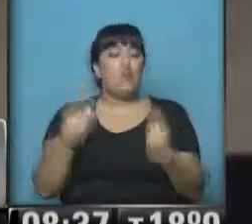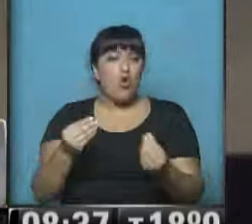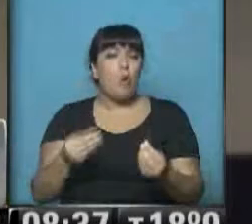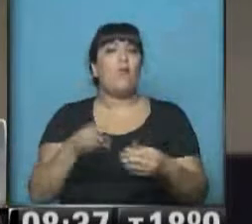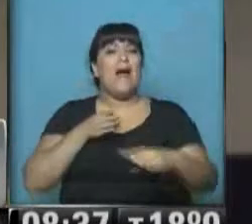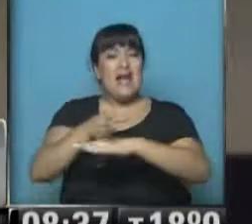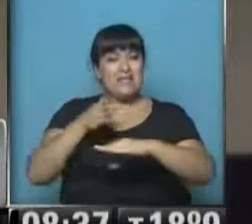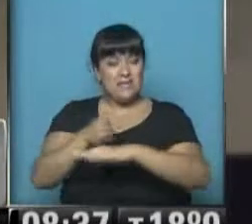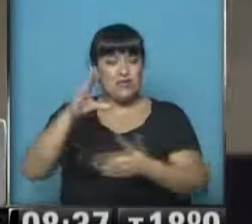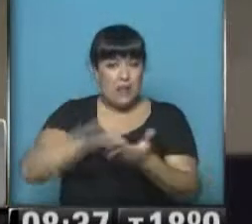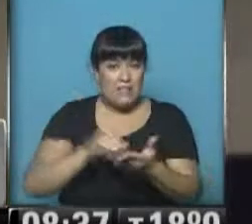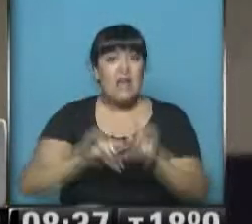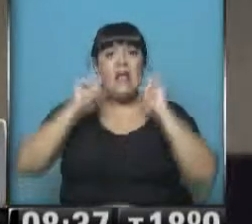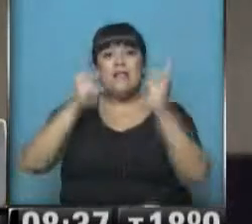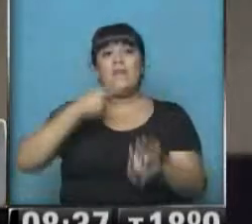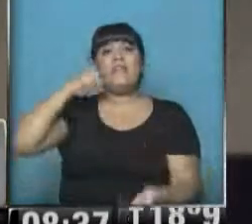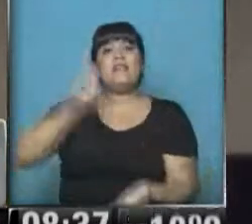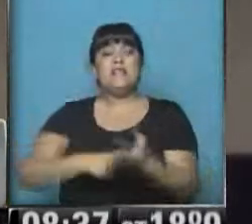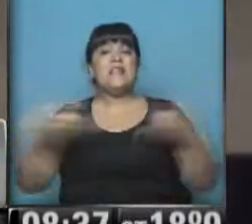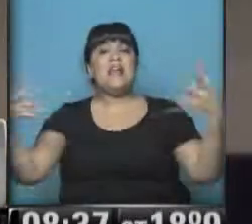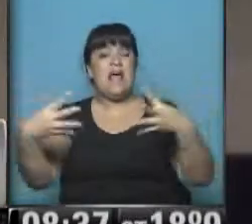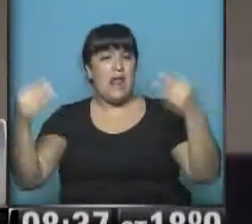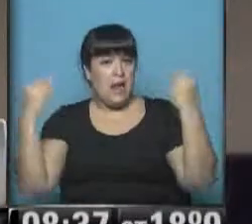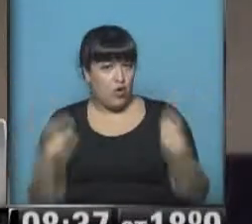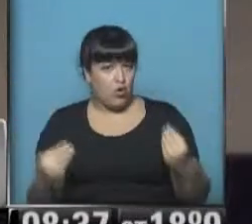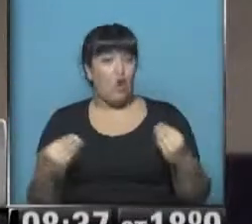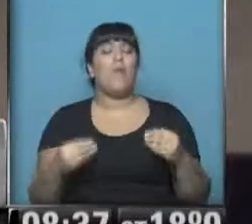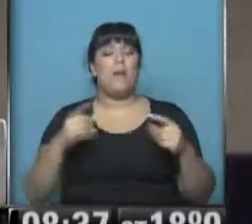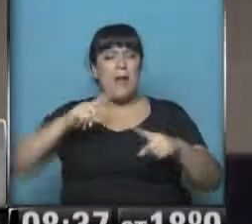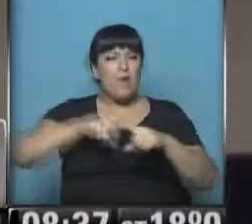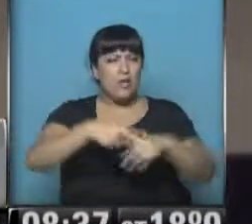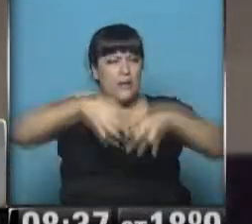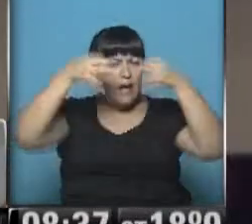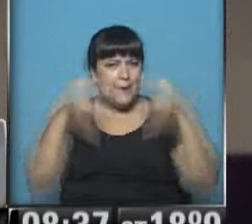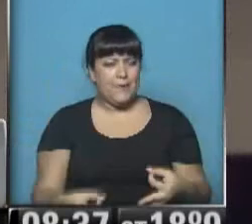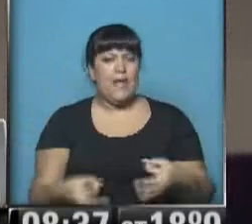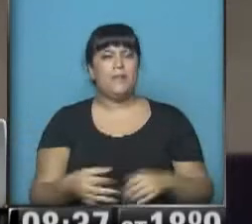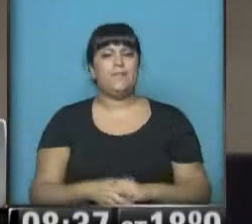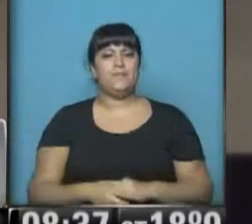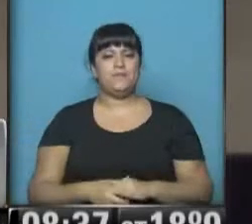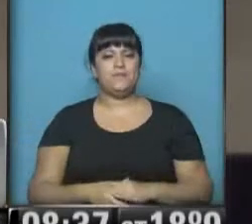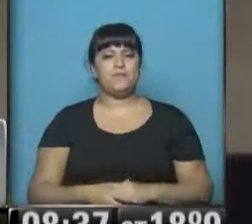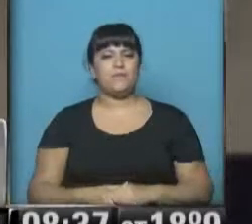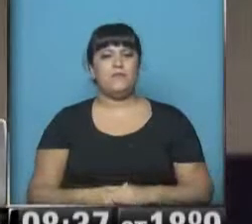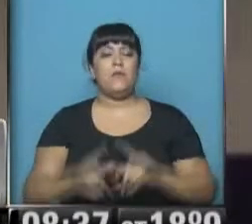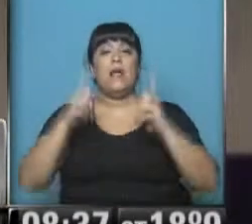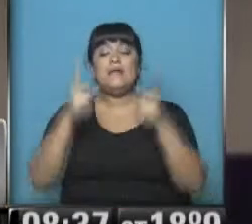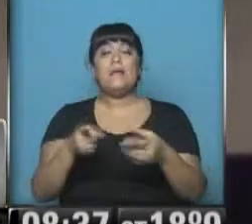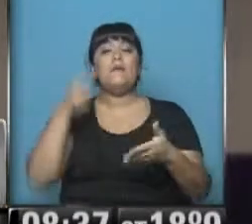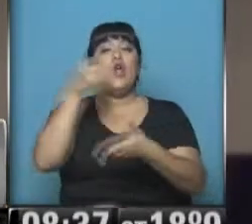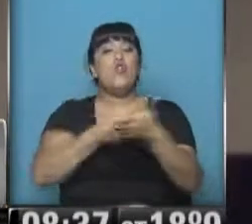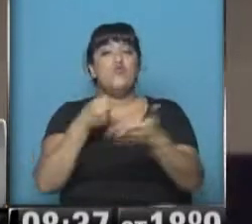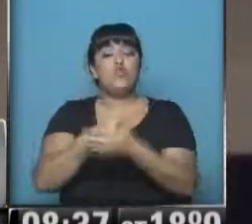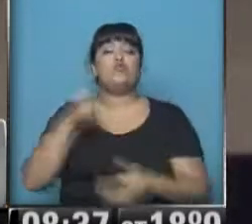decidir si cómo va a ser la guerrilla para integrarse políticamente una vez que entregue las armas y cómo va a ser la lucha con el